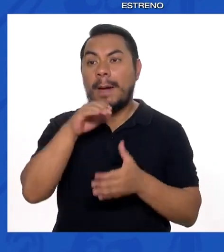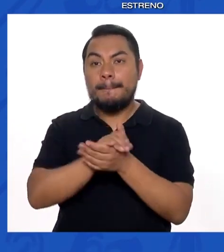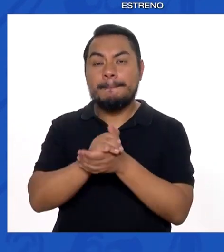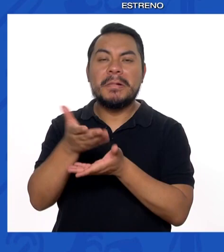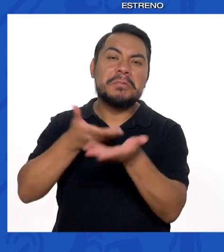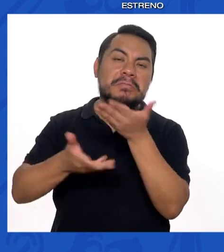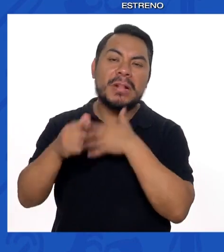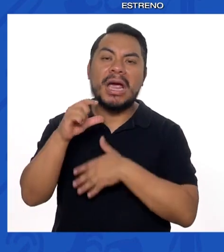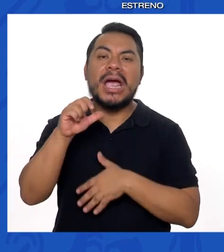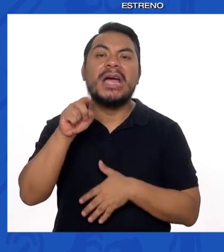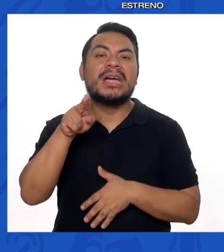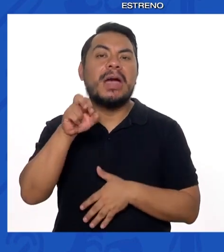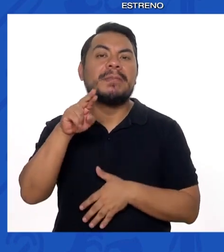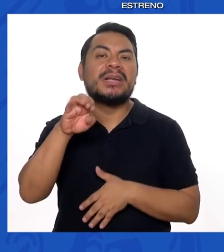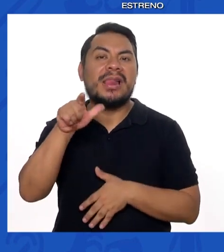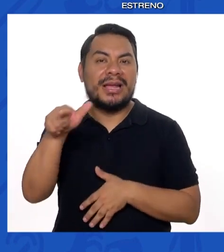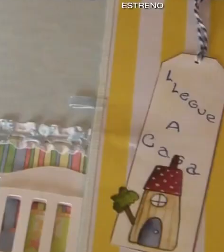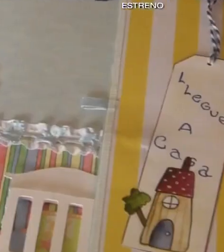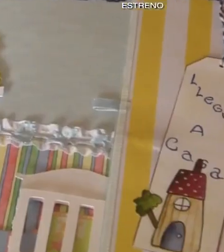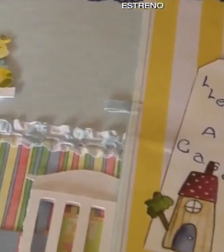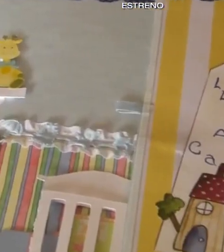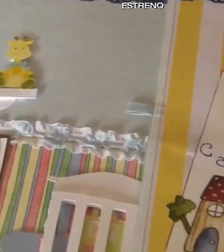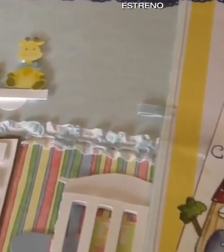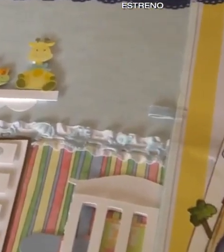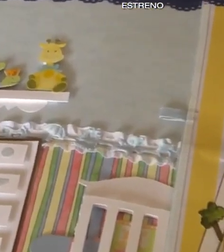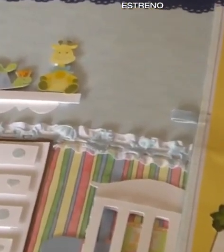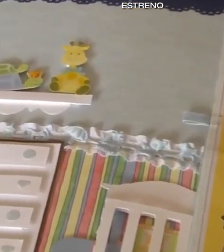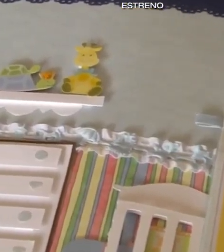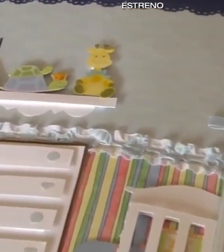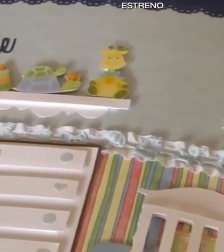que es mi socia Gabriela Checa.